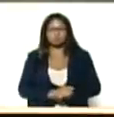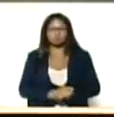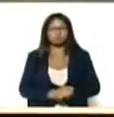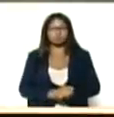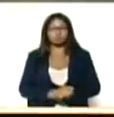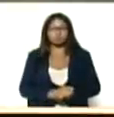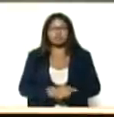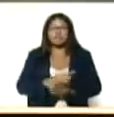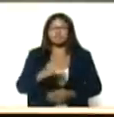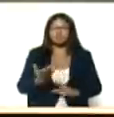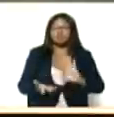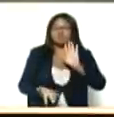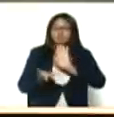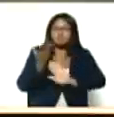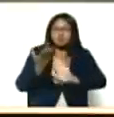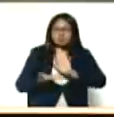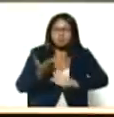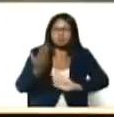Importante.